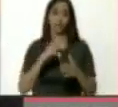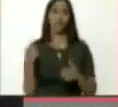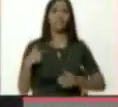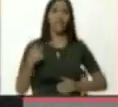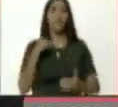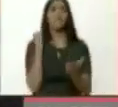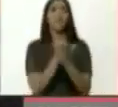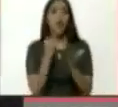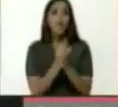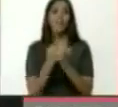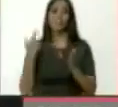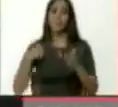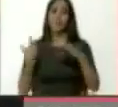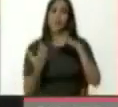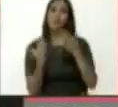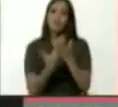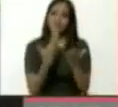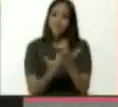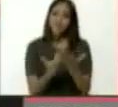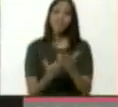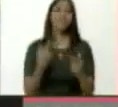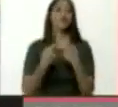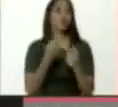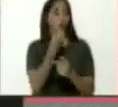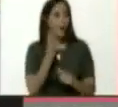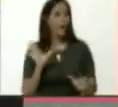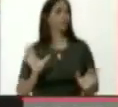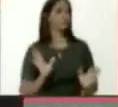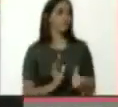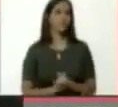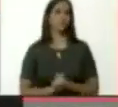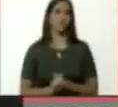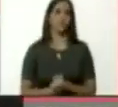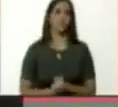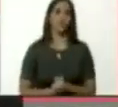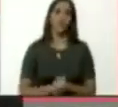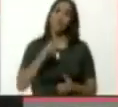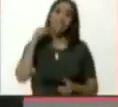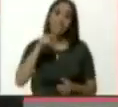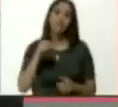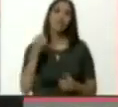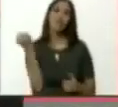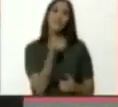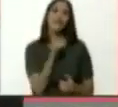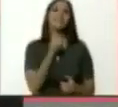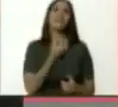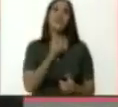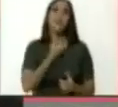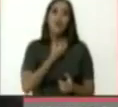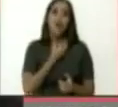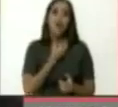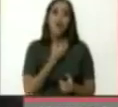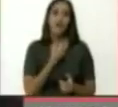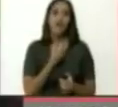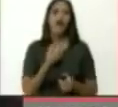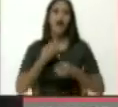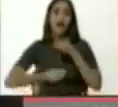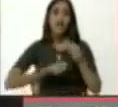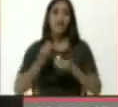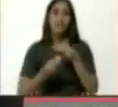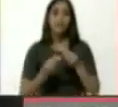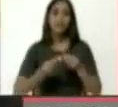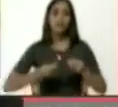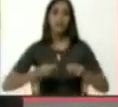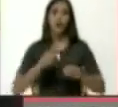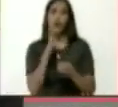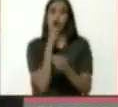pruebas y tenemos elementos de cosas que, bueno, que tú y el Matacura han hecho